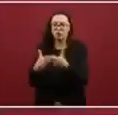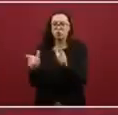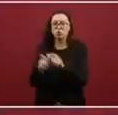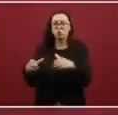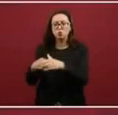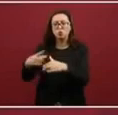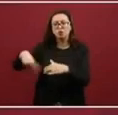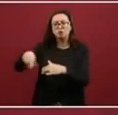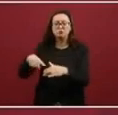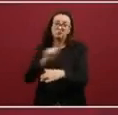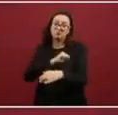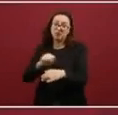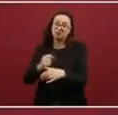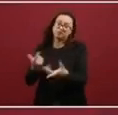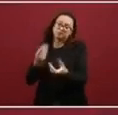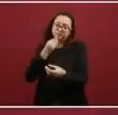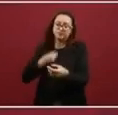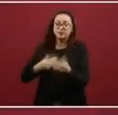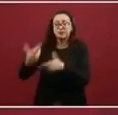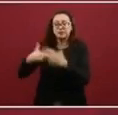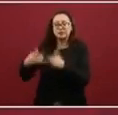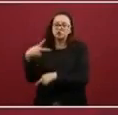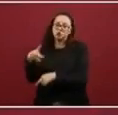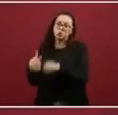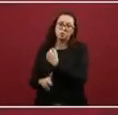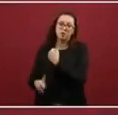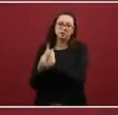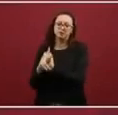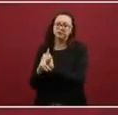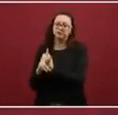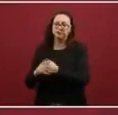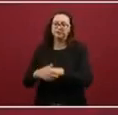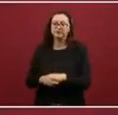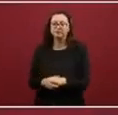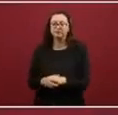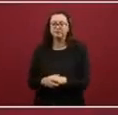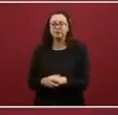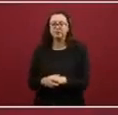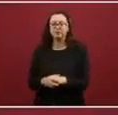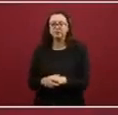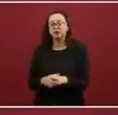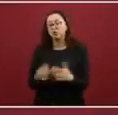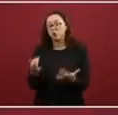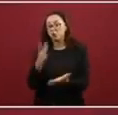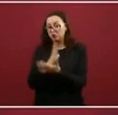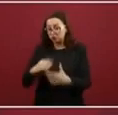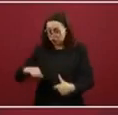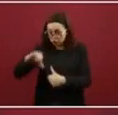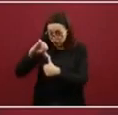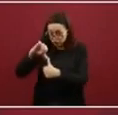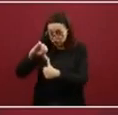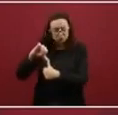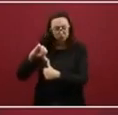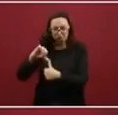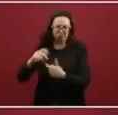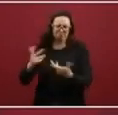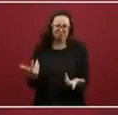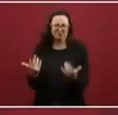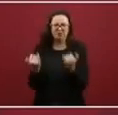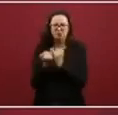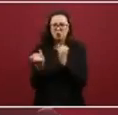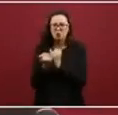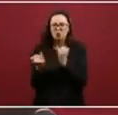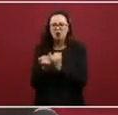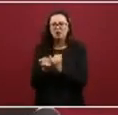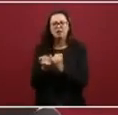antecedente delictivo, retornarlos a sus países de origen. Y ahí no solo me refiero a los hermanos de Centroamérica. Estamos hablando